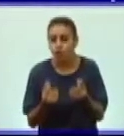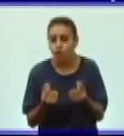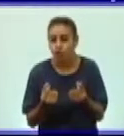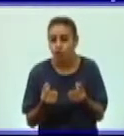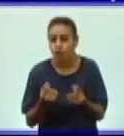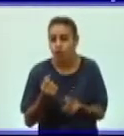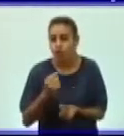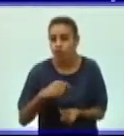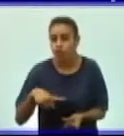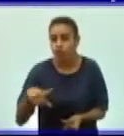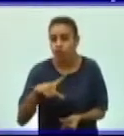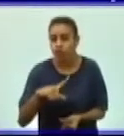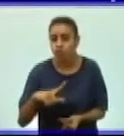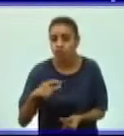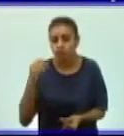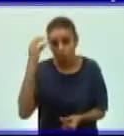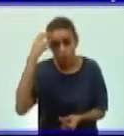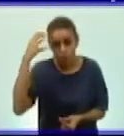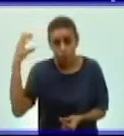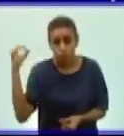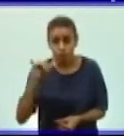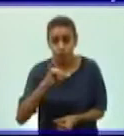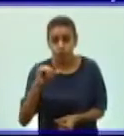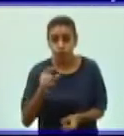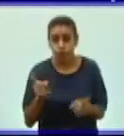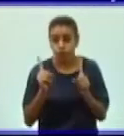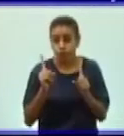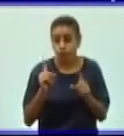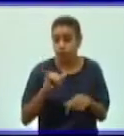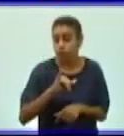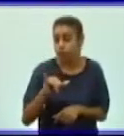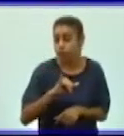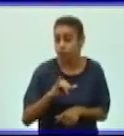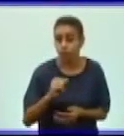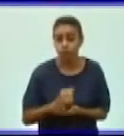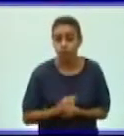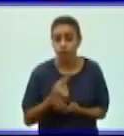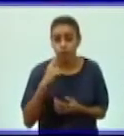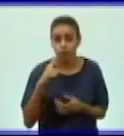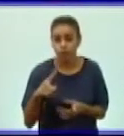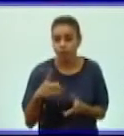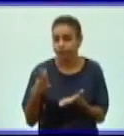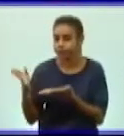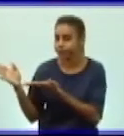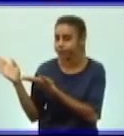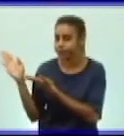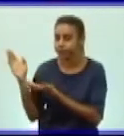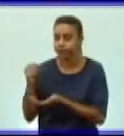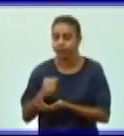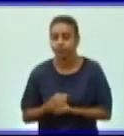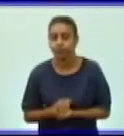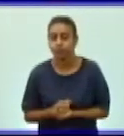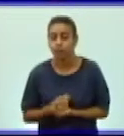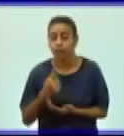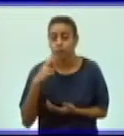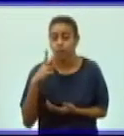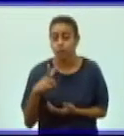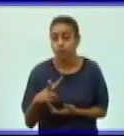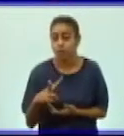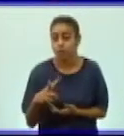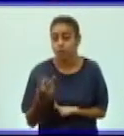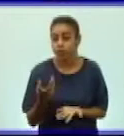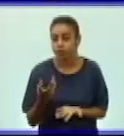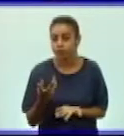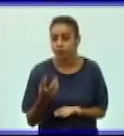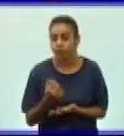social. Y dentro de estas dificultades es importante que veamos entonces el siguiente esquema. Fíjense en la vida económica. Yo quiero que